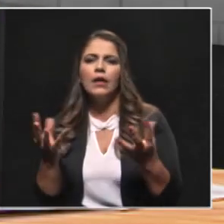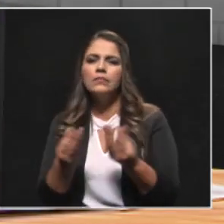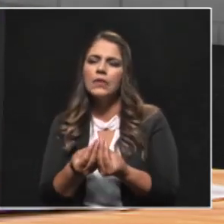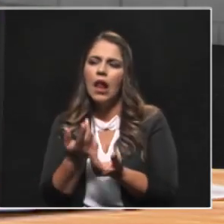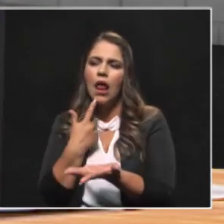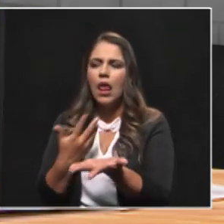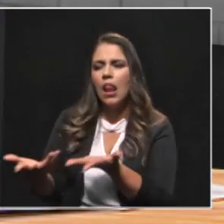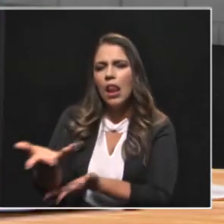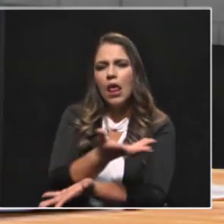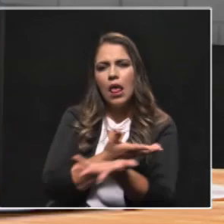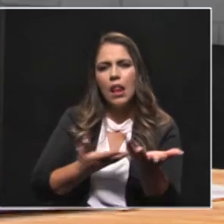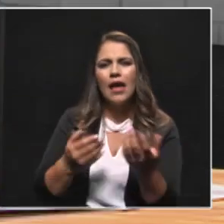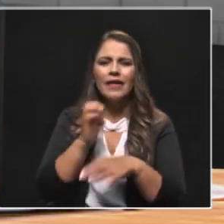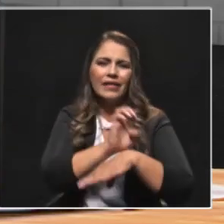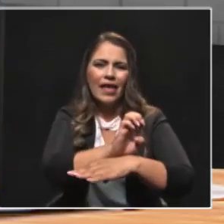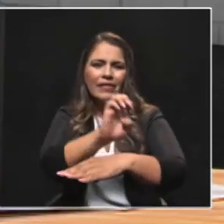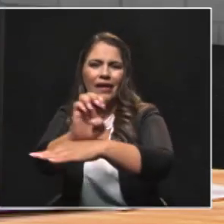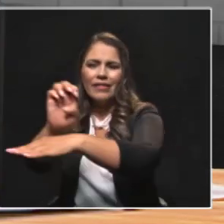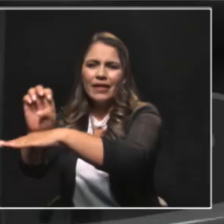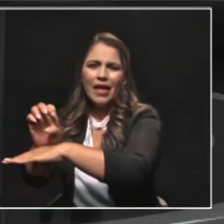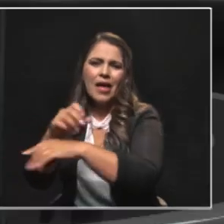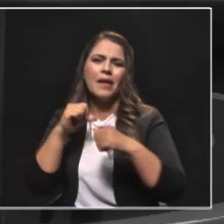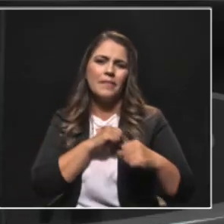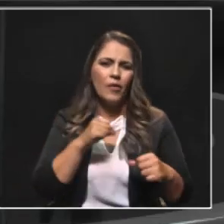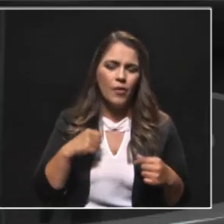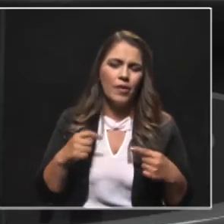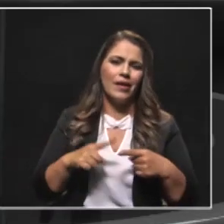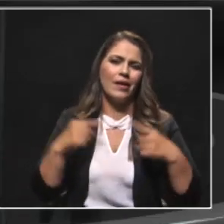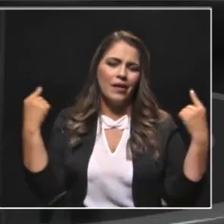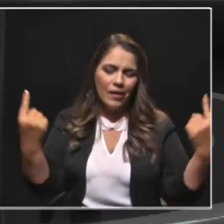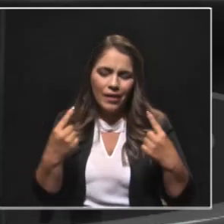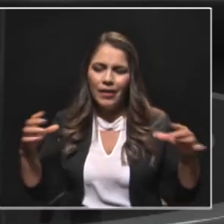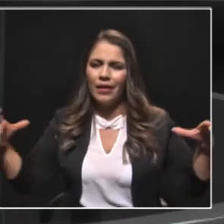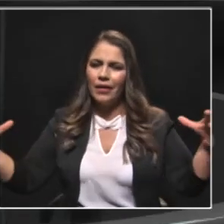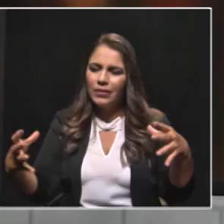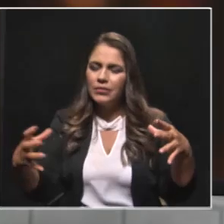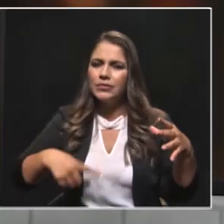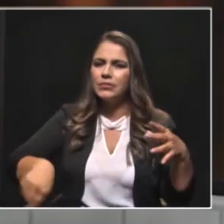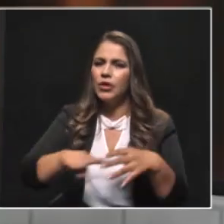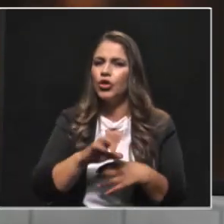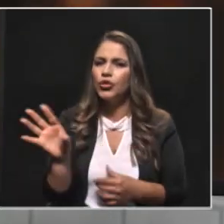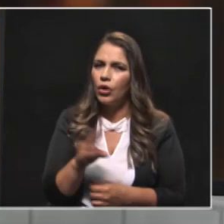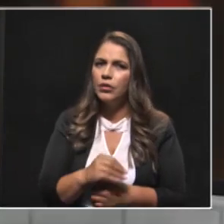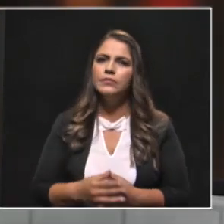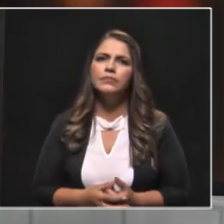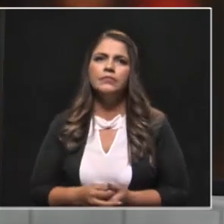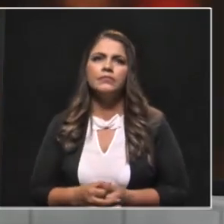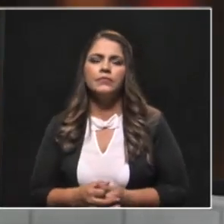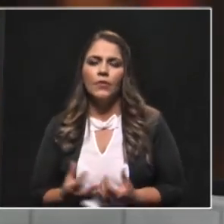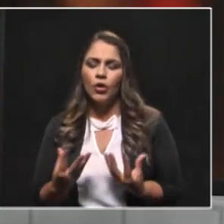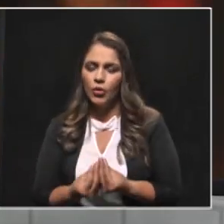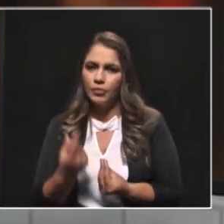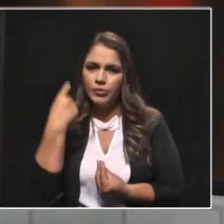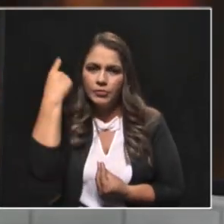diálogo donde de varias entidades están todas las autoridades locales, todos los entes de control, van los